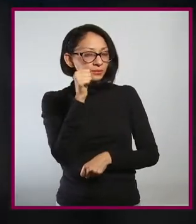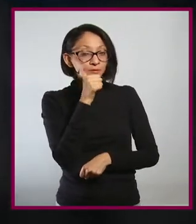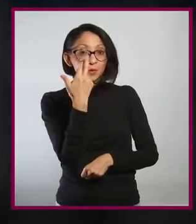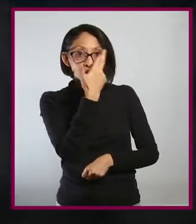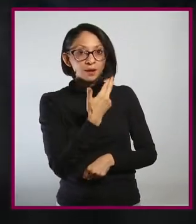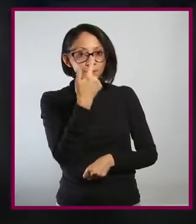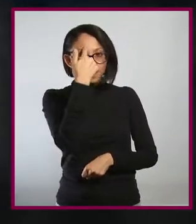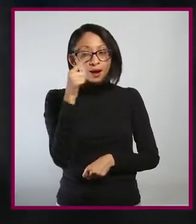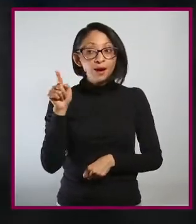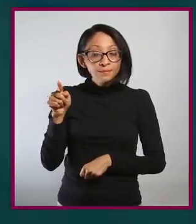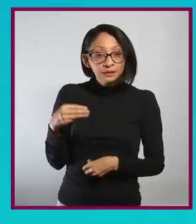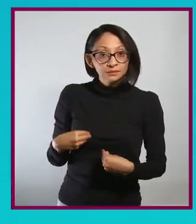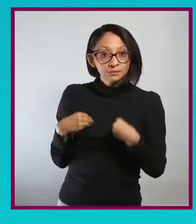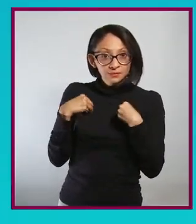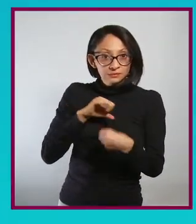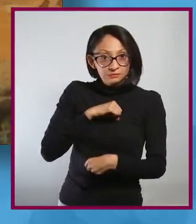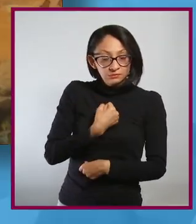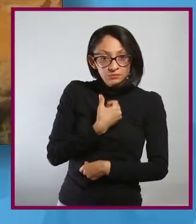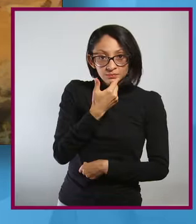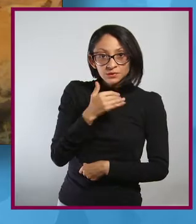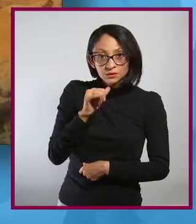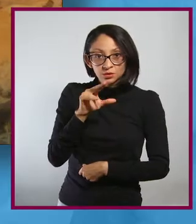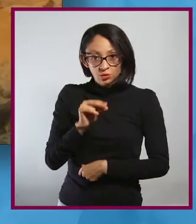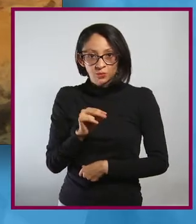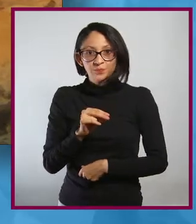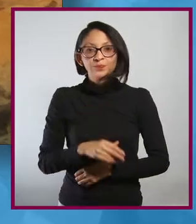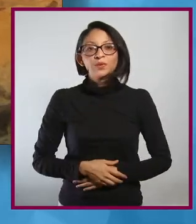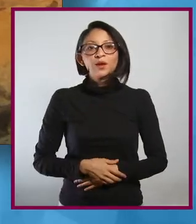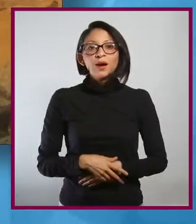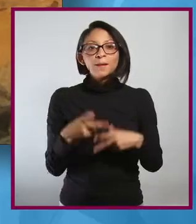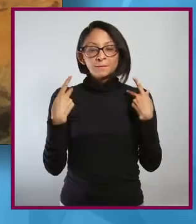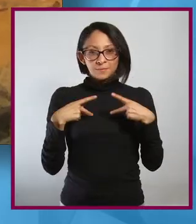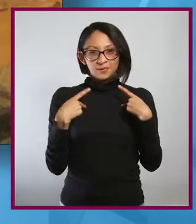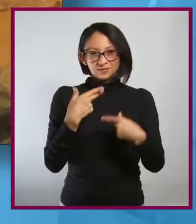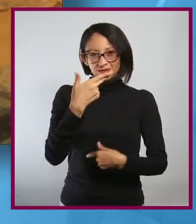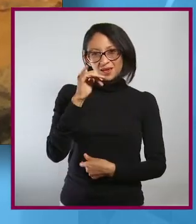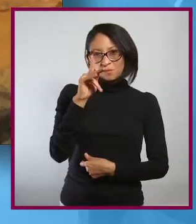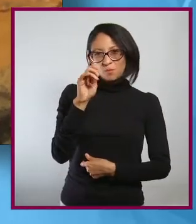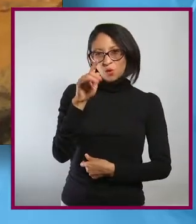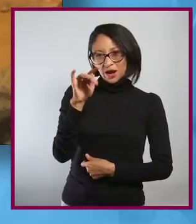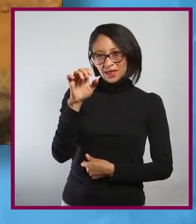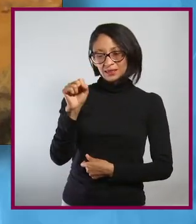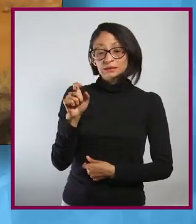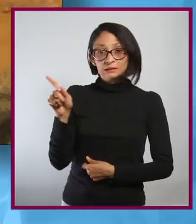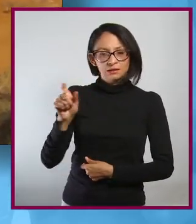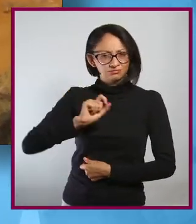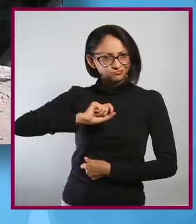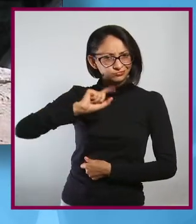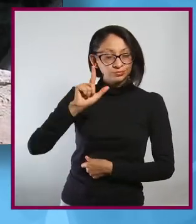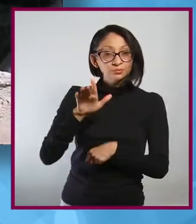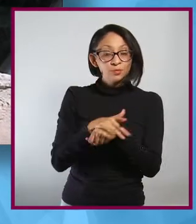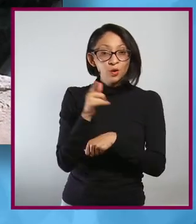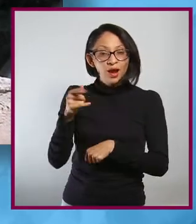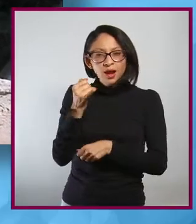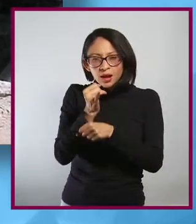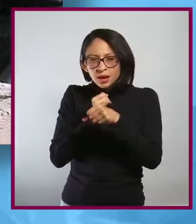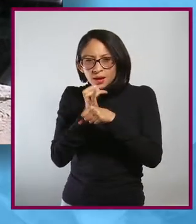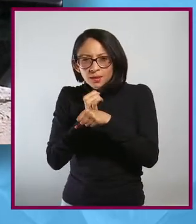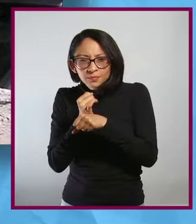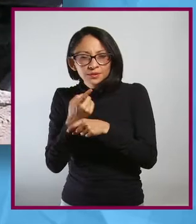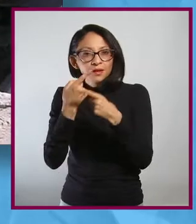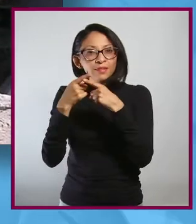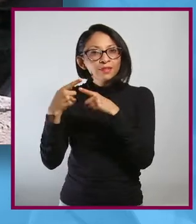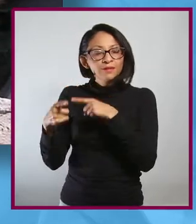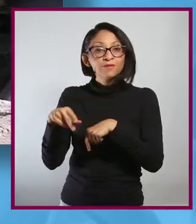de su estado de salud. A Hipócrates se le conoce como el padre de la medicina. Gracias a su sabiduría